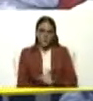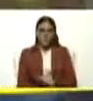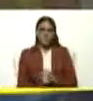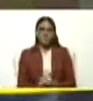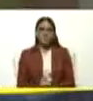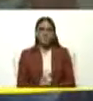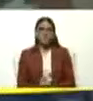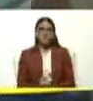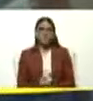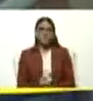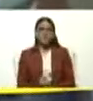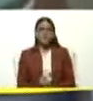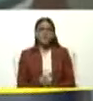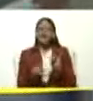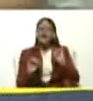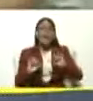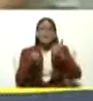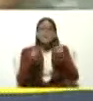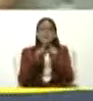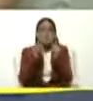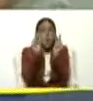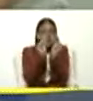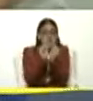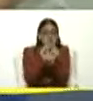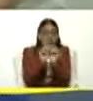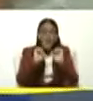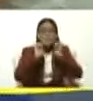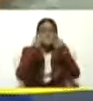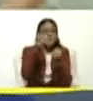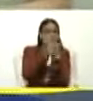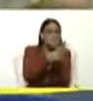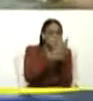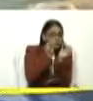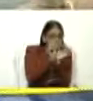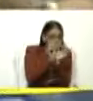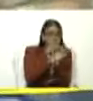La base es la célula, la unidad fundamental. ¿Tú nunca te has preguntado,